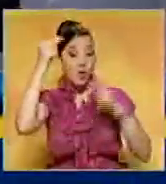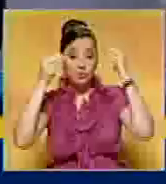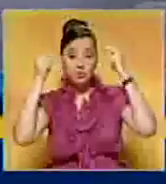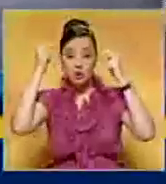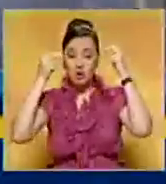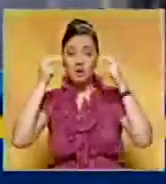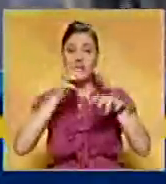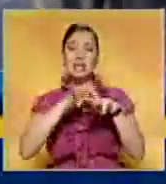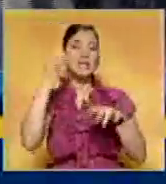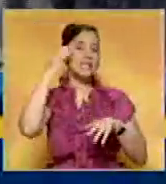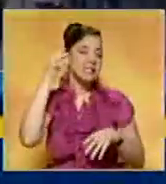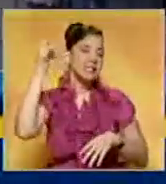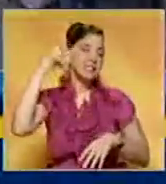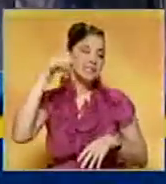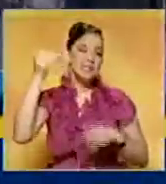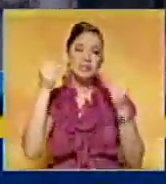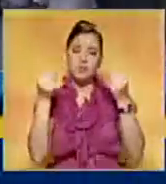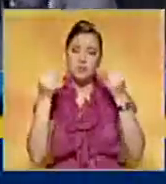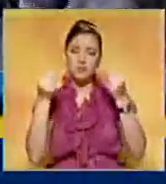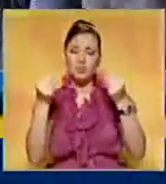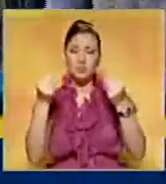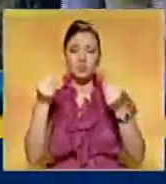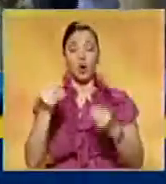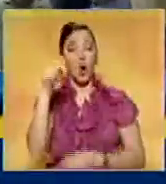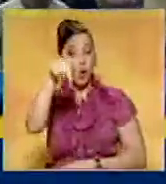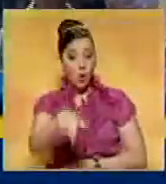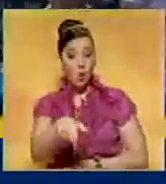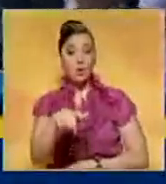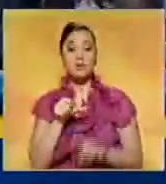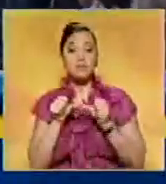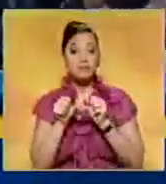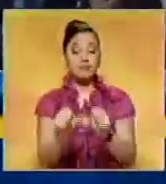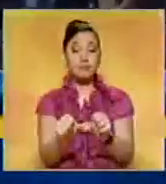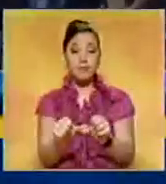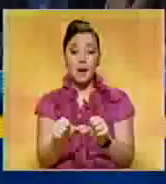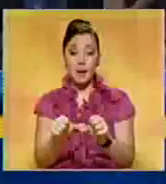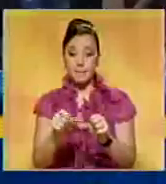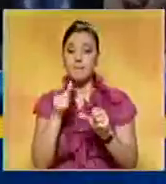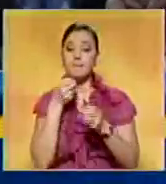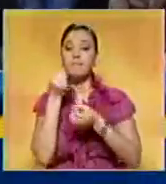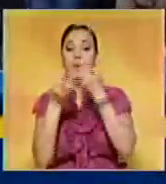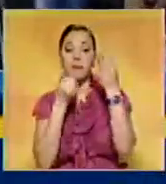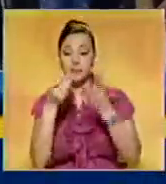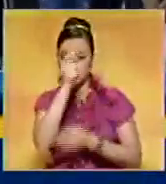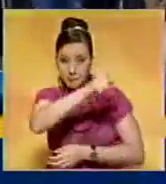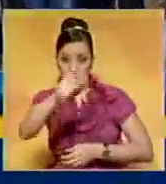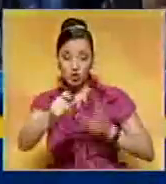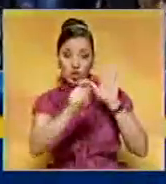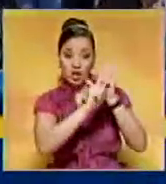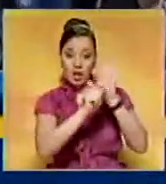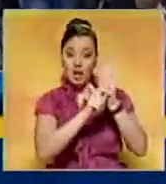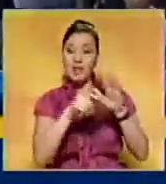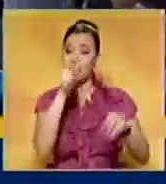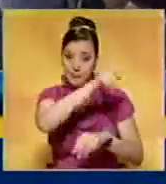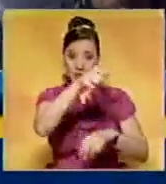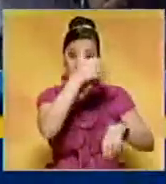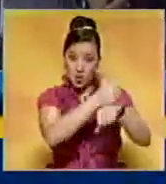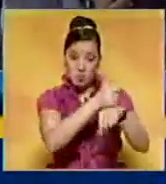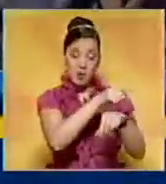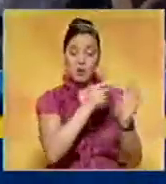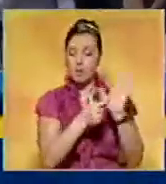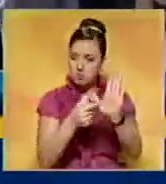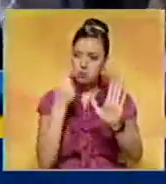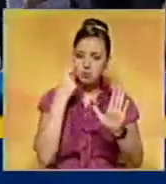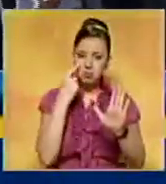presentar fuertes dolores de cabeza. Hoy continúan las declaraciones de los testigos promovidos por la parte acusadora. Hasta ahora han declarado